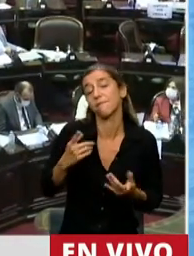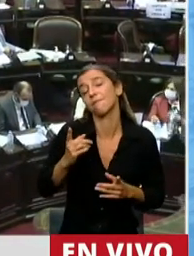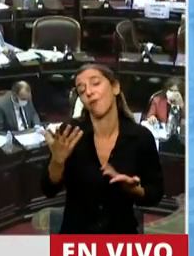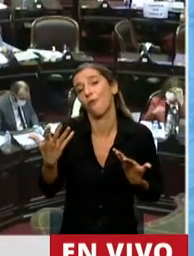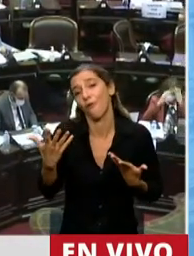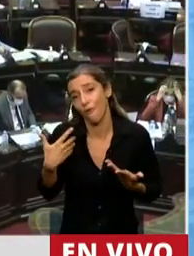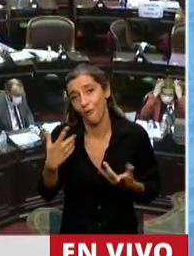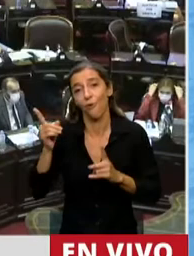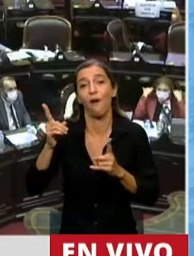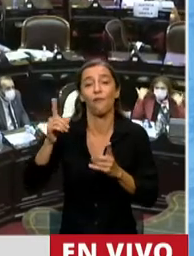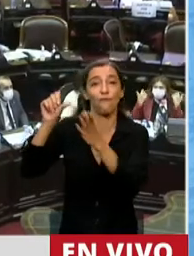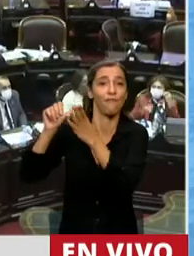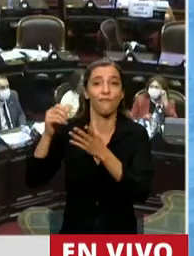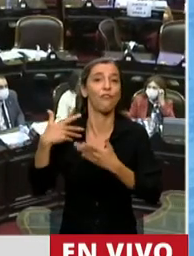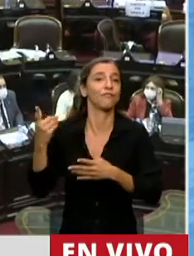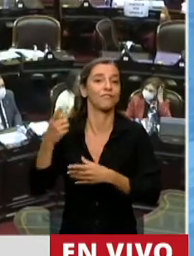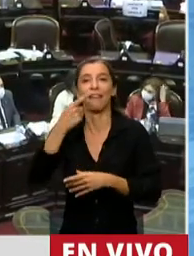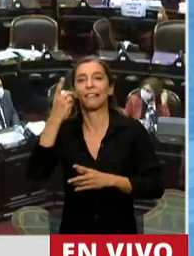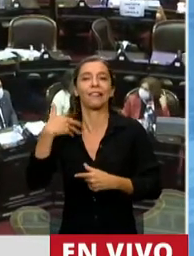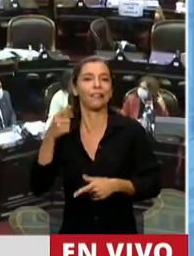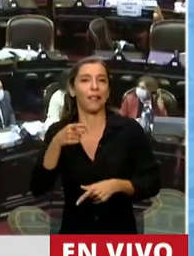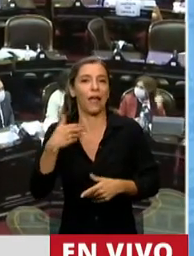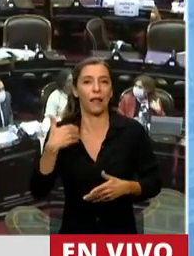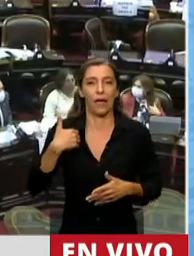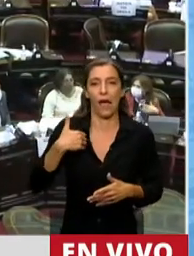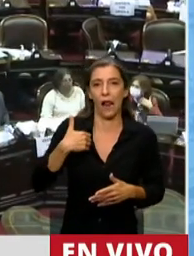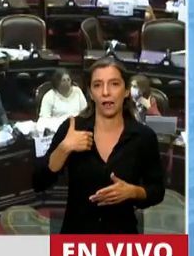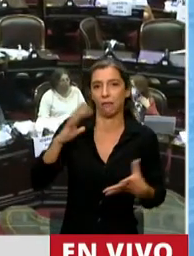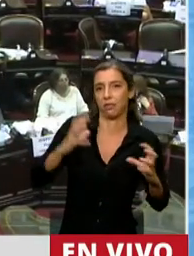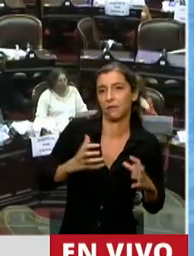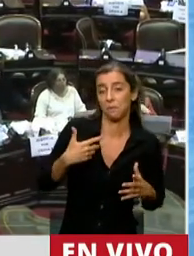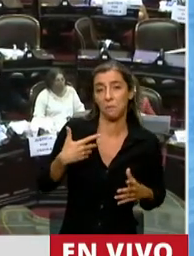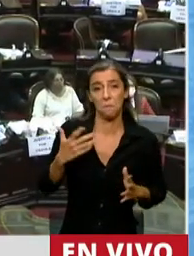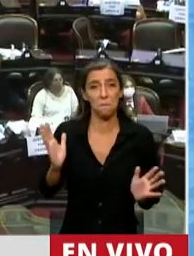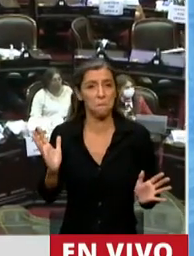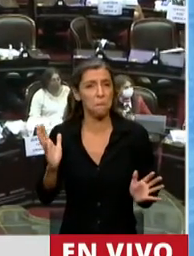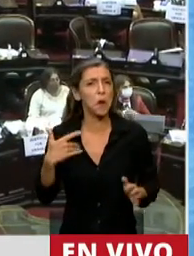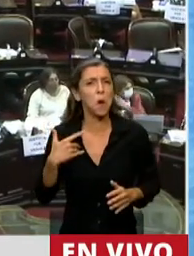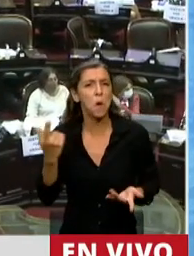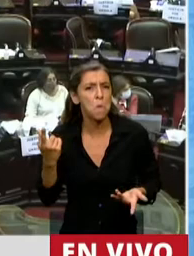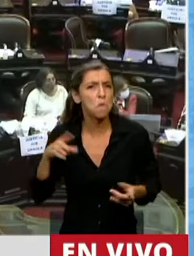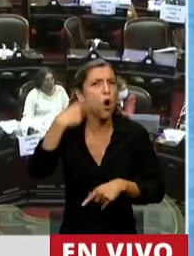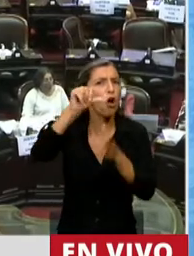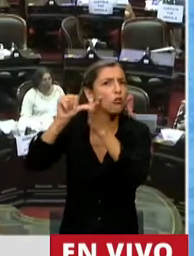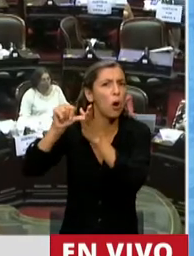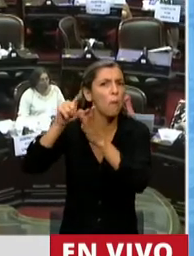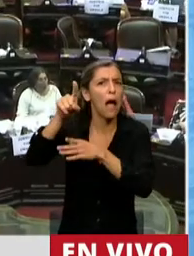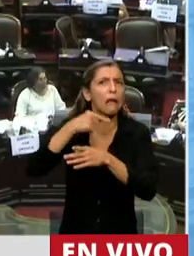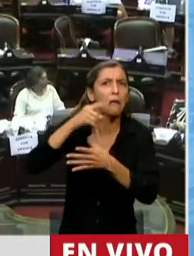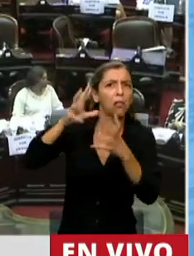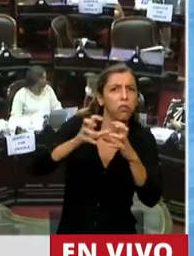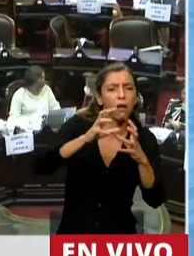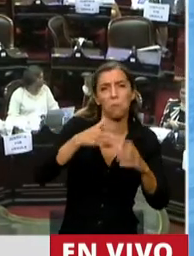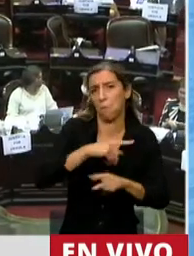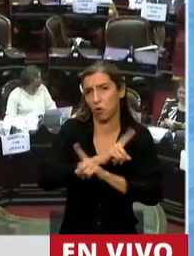deuda argentina. Ahora, lo curioso es que estos intereses solo lo quieren hacer con nuestro país. No lo hacen con Uruguay, no lo hacen con Paraguay, no lo hacen